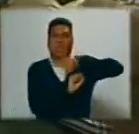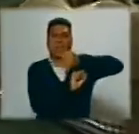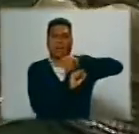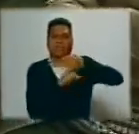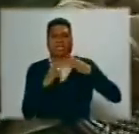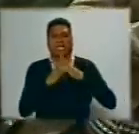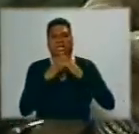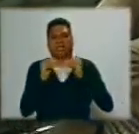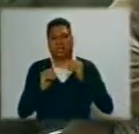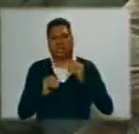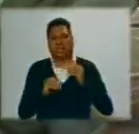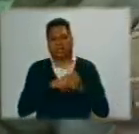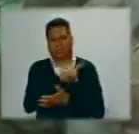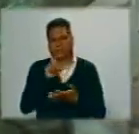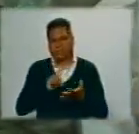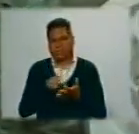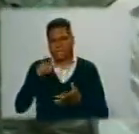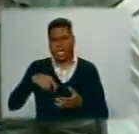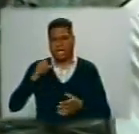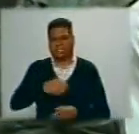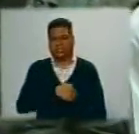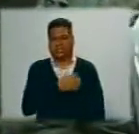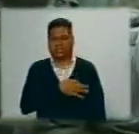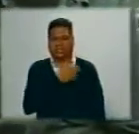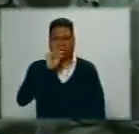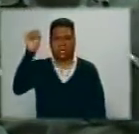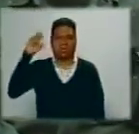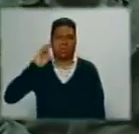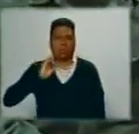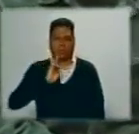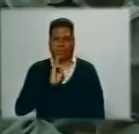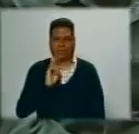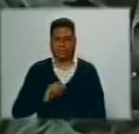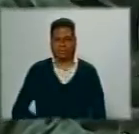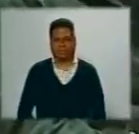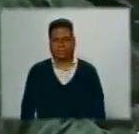materiales también del socialismo bolivariano.